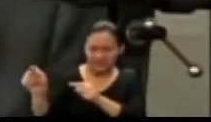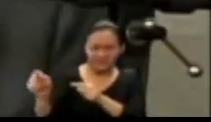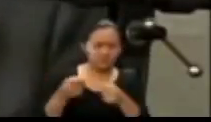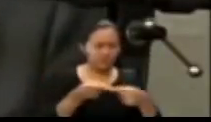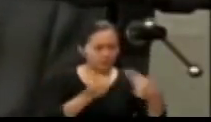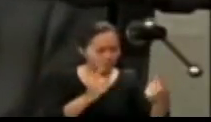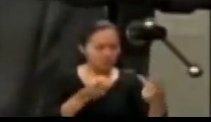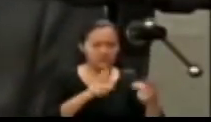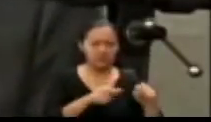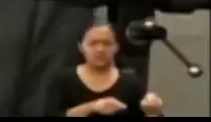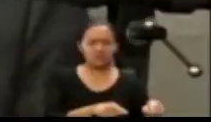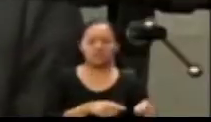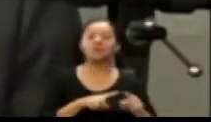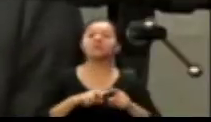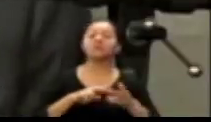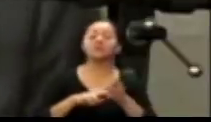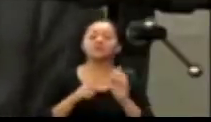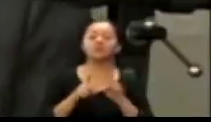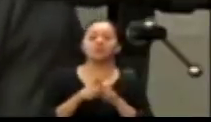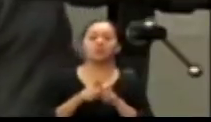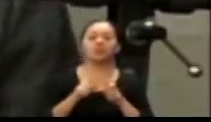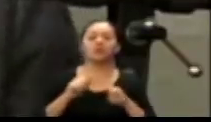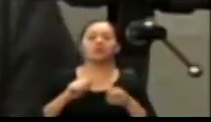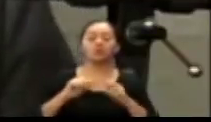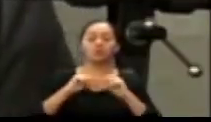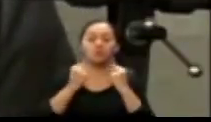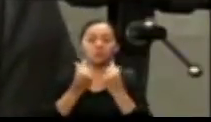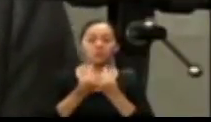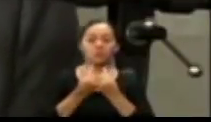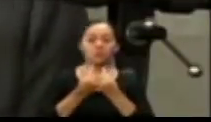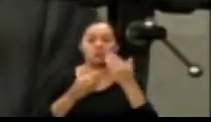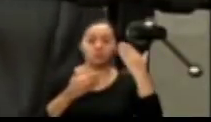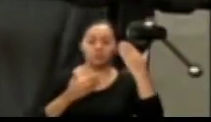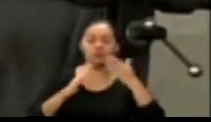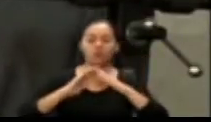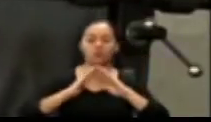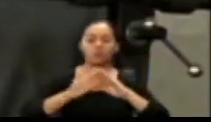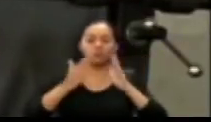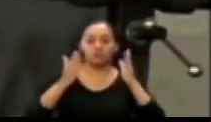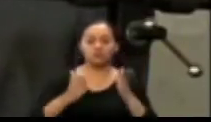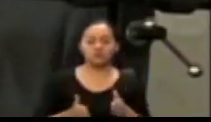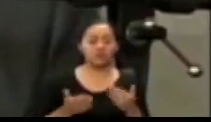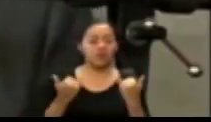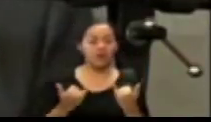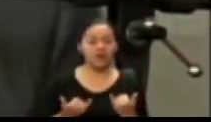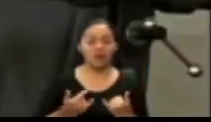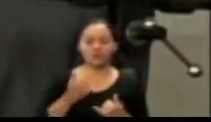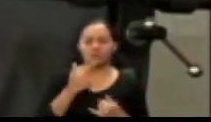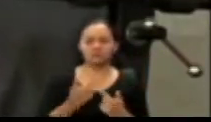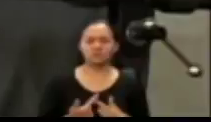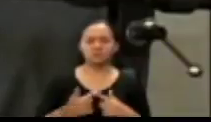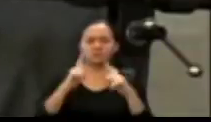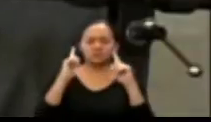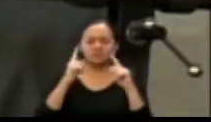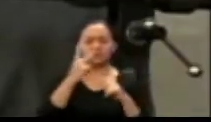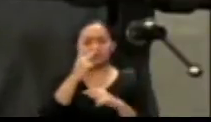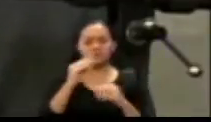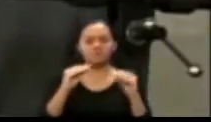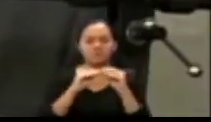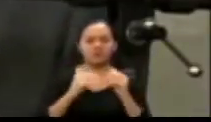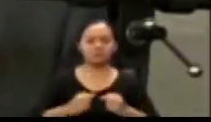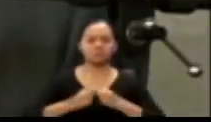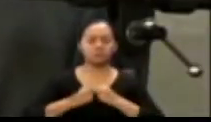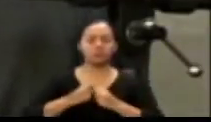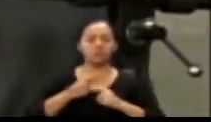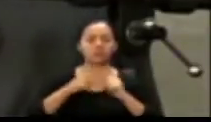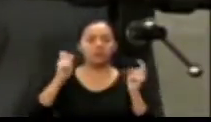Democrático, que era el partido que llegaba del Partido Comunista, que no tiene nada que ver. Actualmente es un partido totalmente neoliberal y expresión del poder,